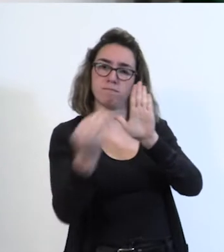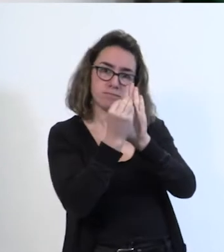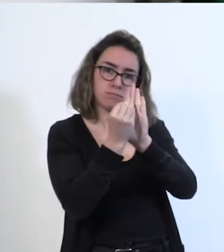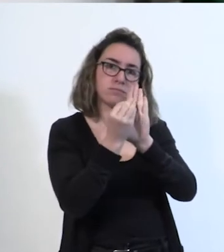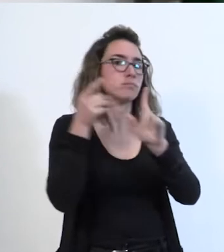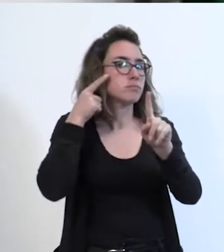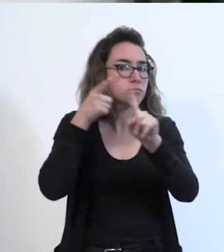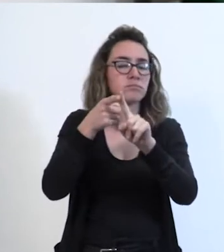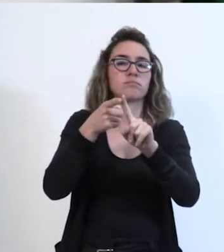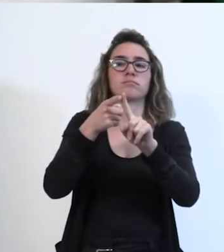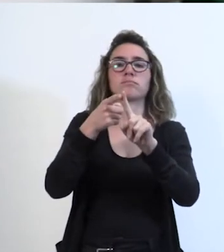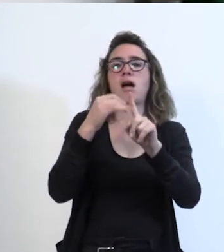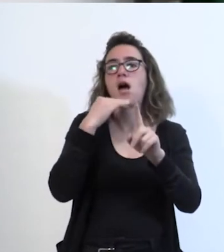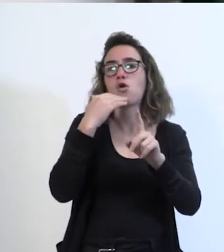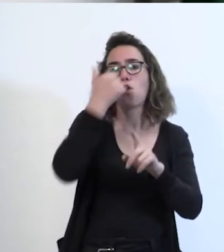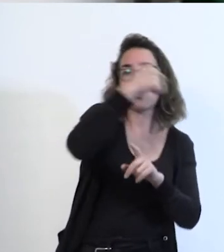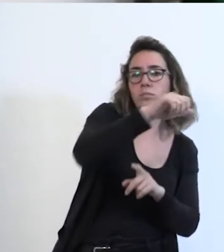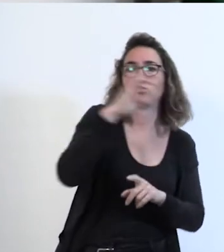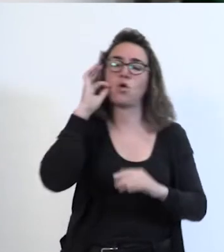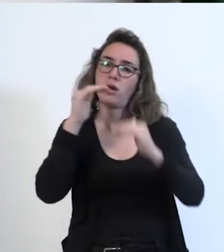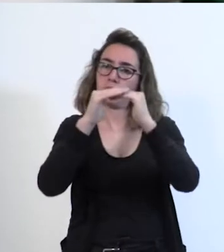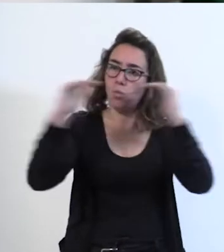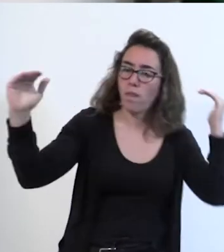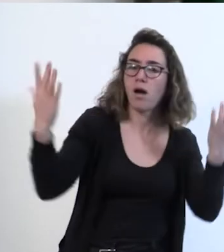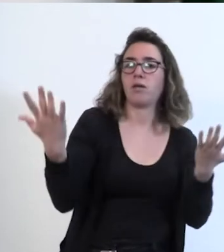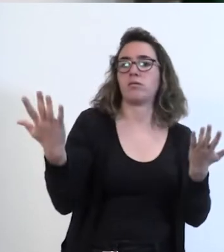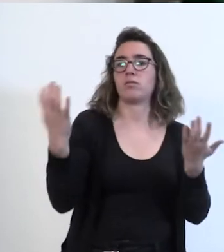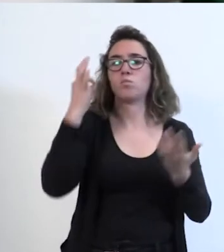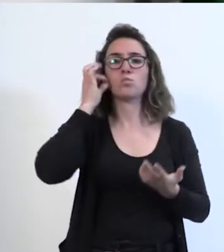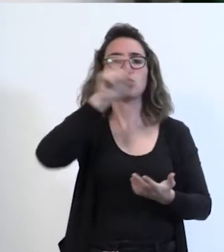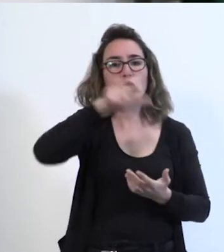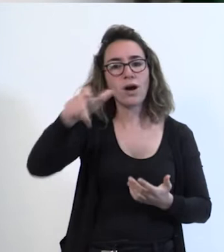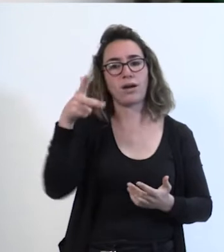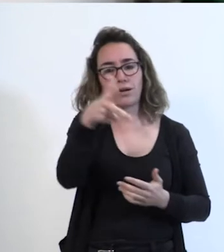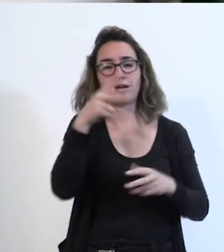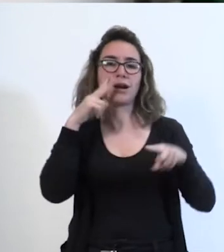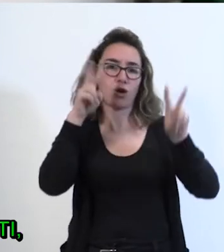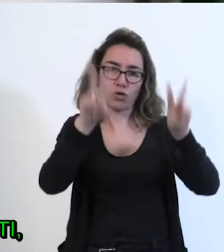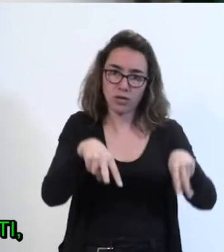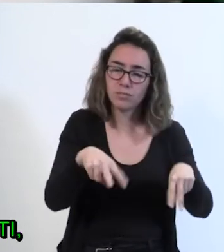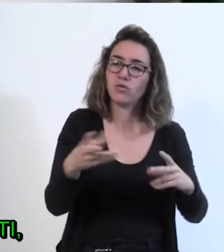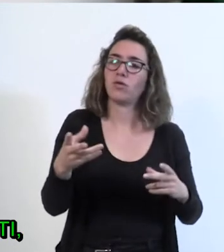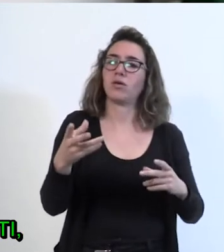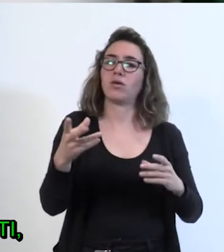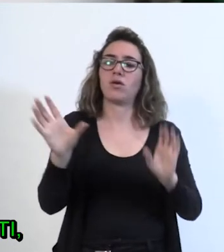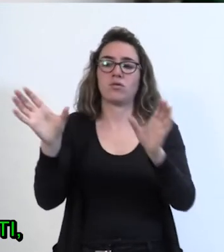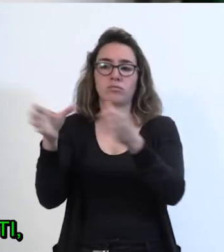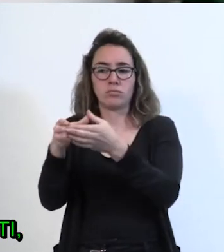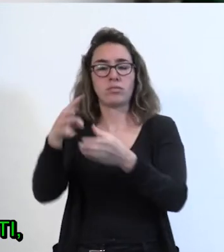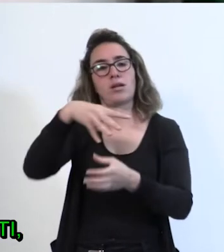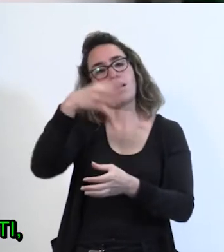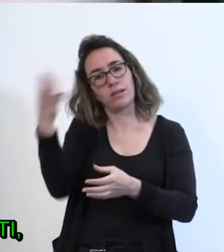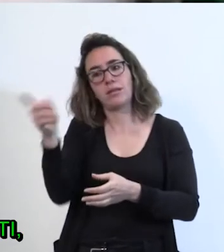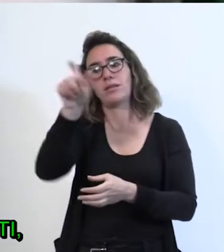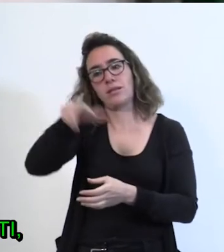medidas para la igualdad entre mujeres y hombres, el reconocimiento de derechos de las mujeres y el reconocimiento